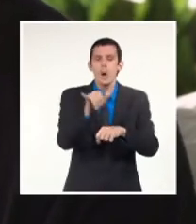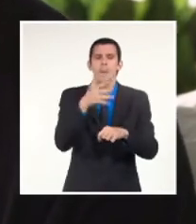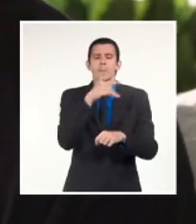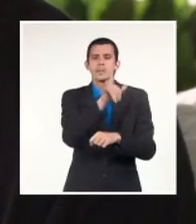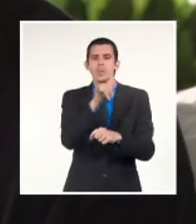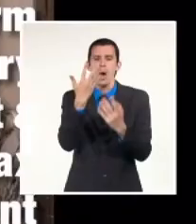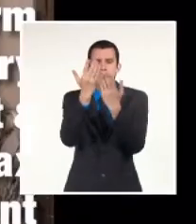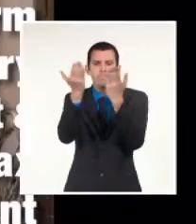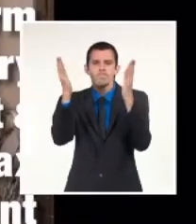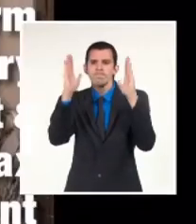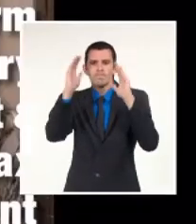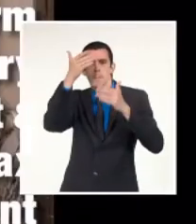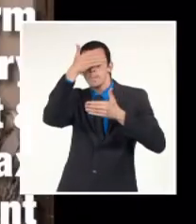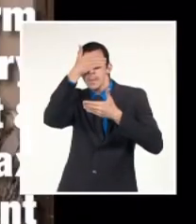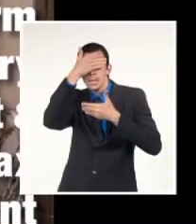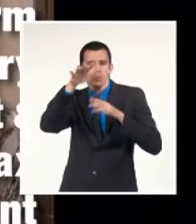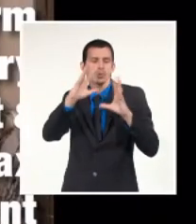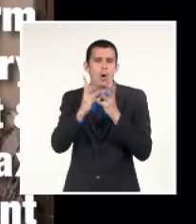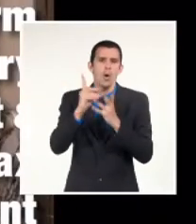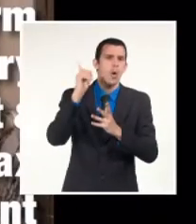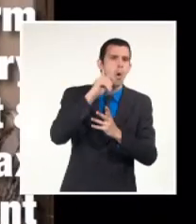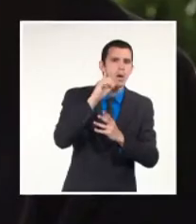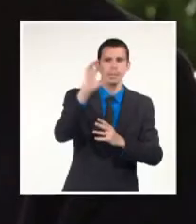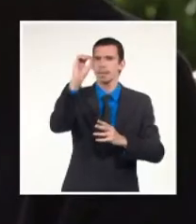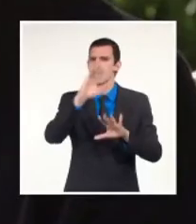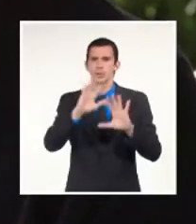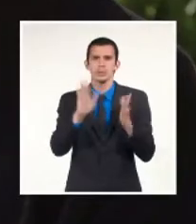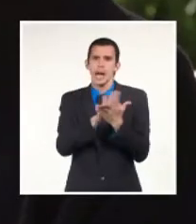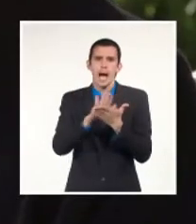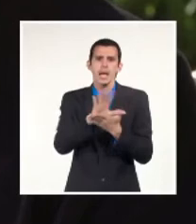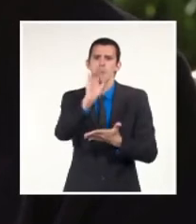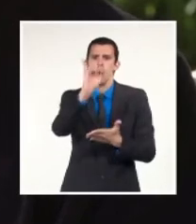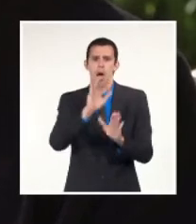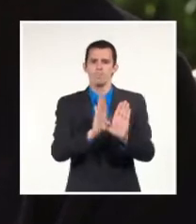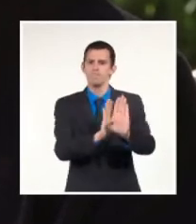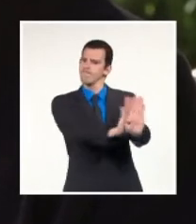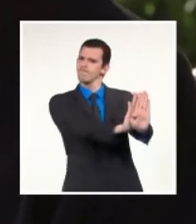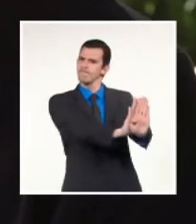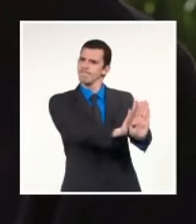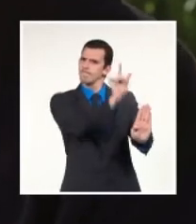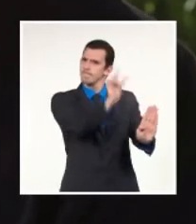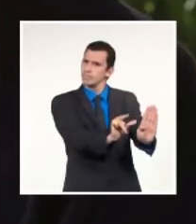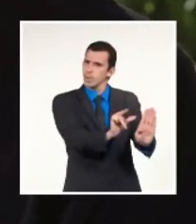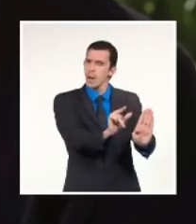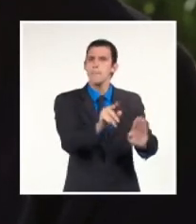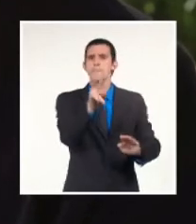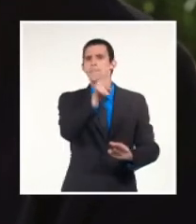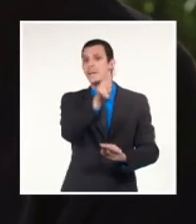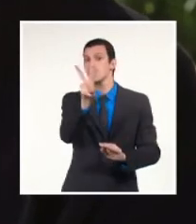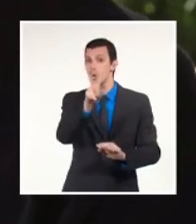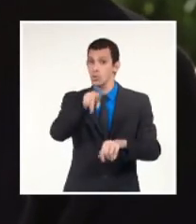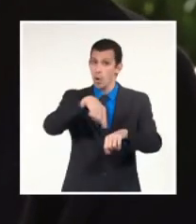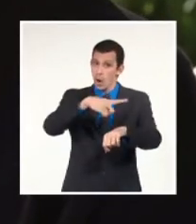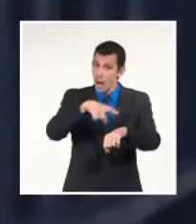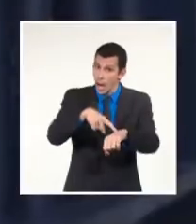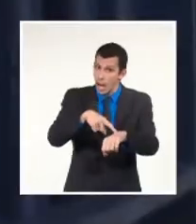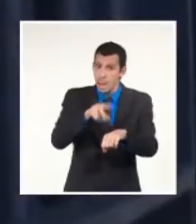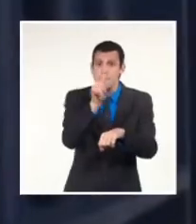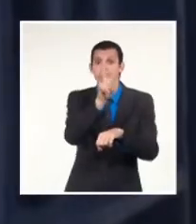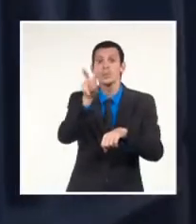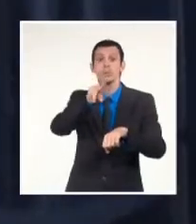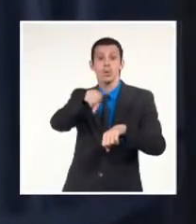crimen legal. Mantener al preso 22 horas 45 minutos en una